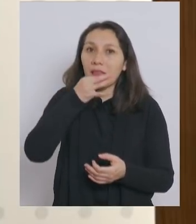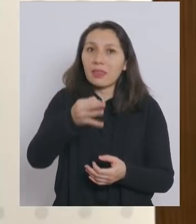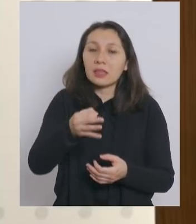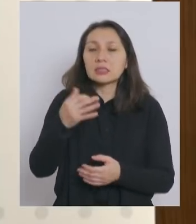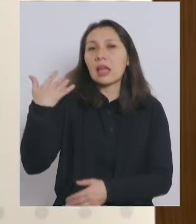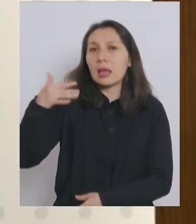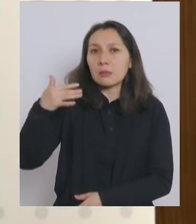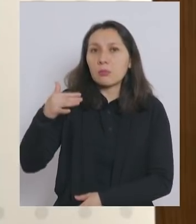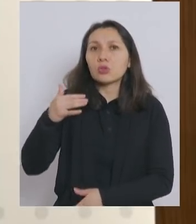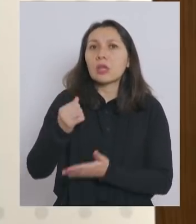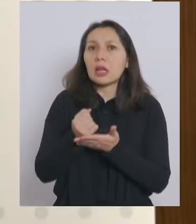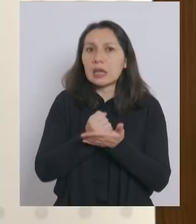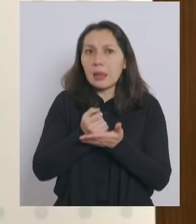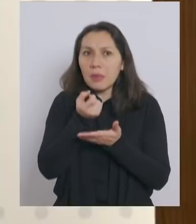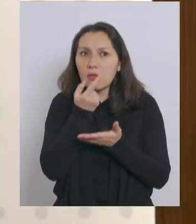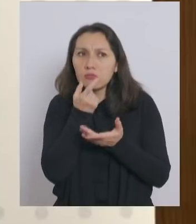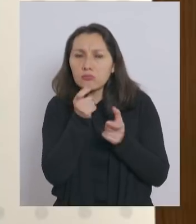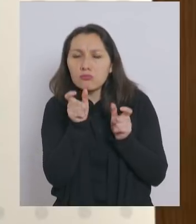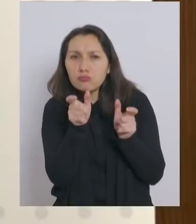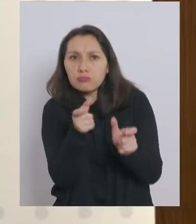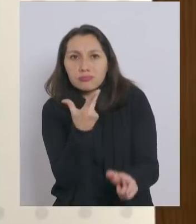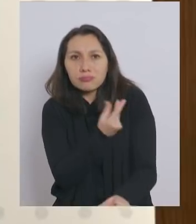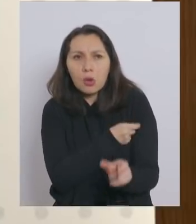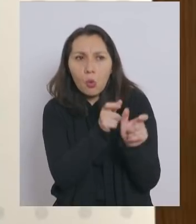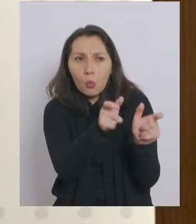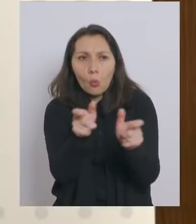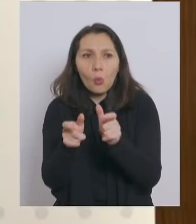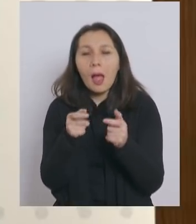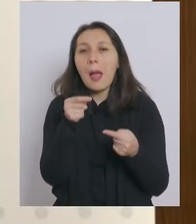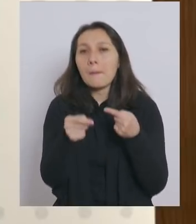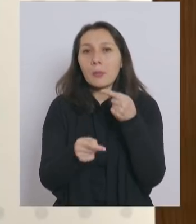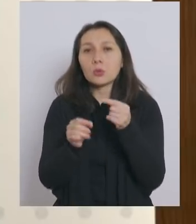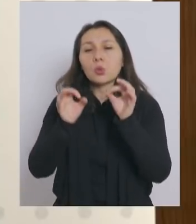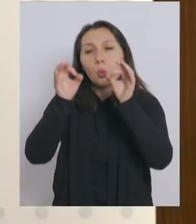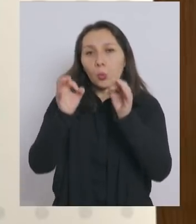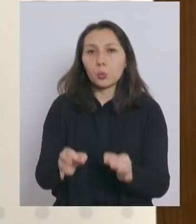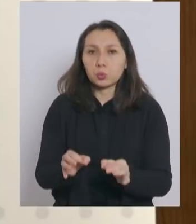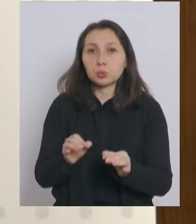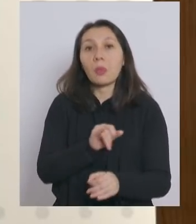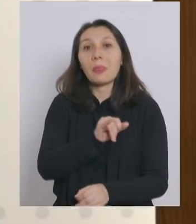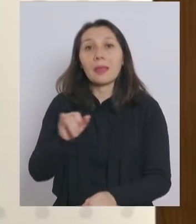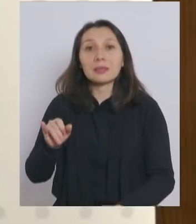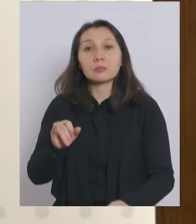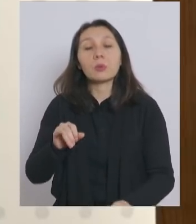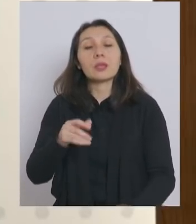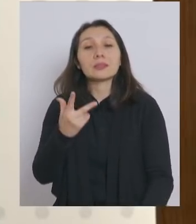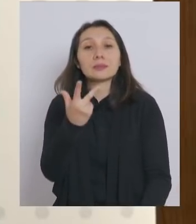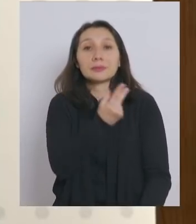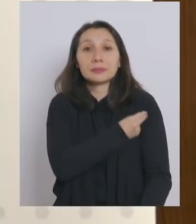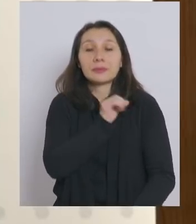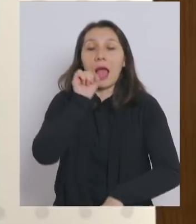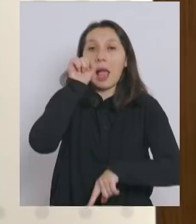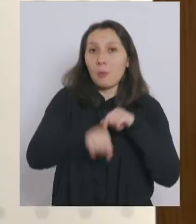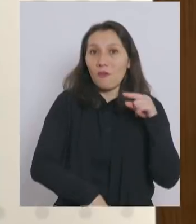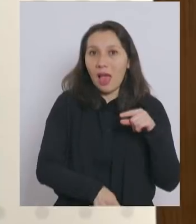la importancia de la farmacovigilancia, que es el proceso que viene justamente después de la